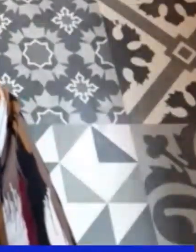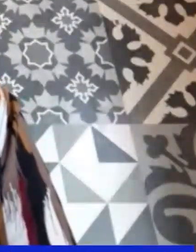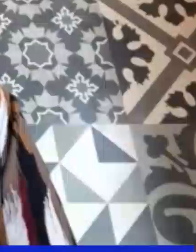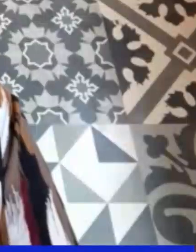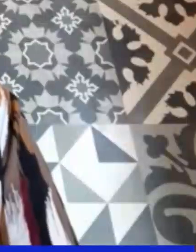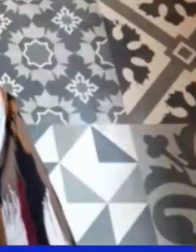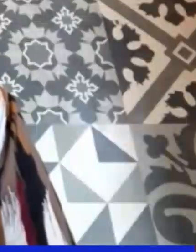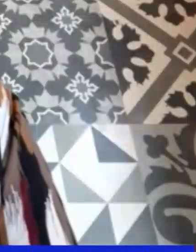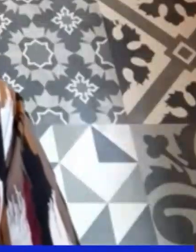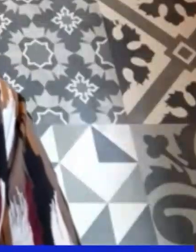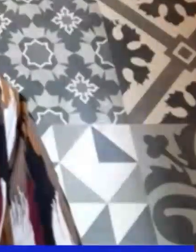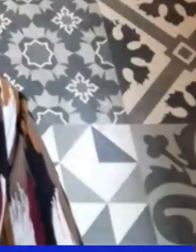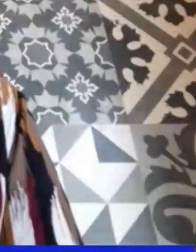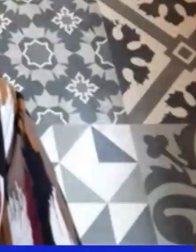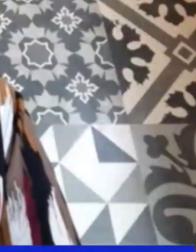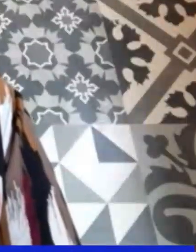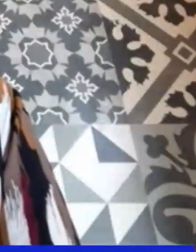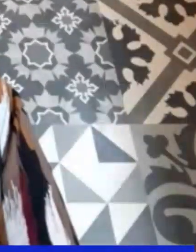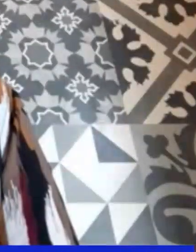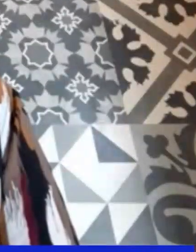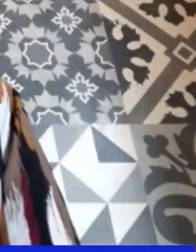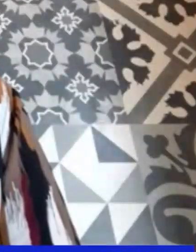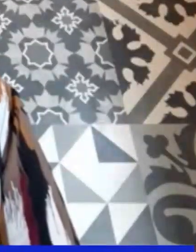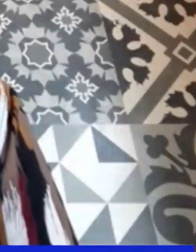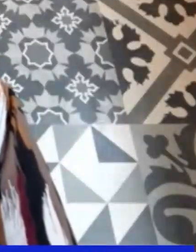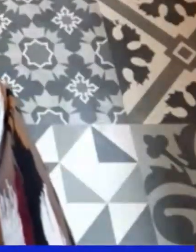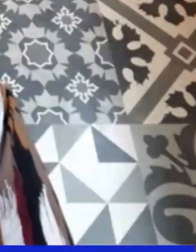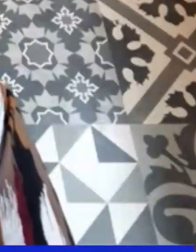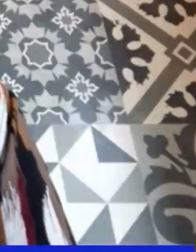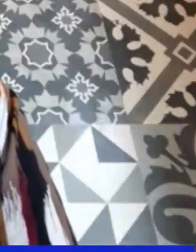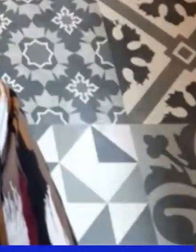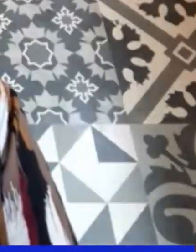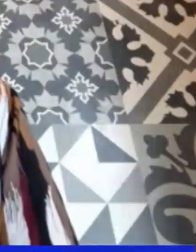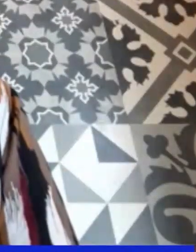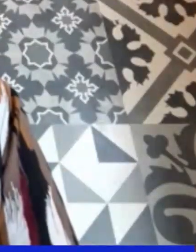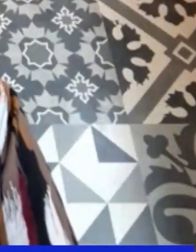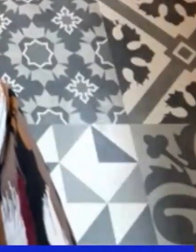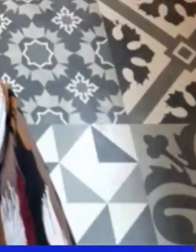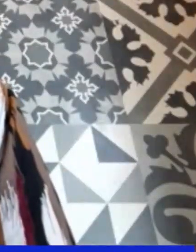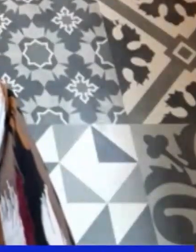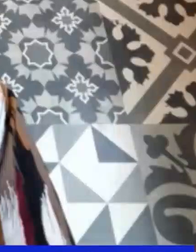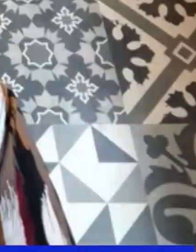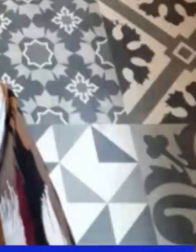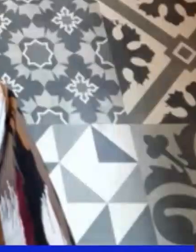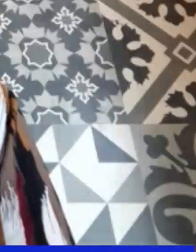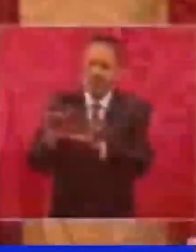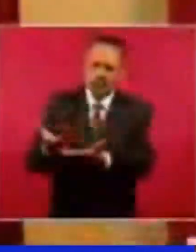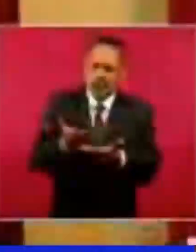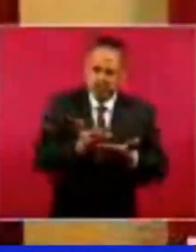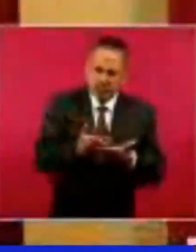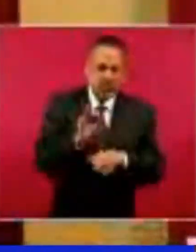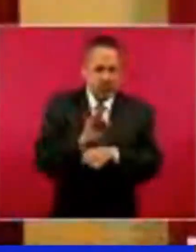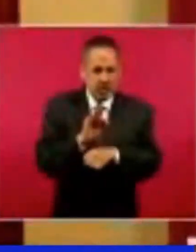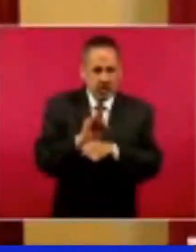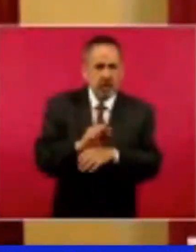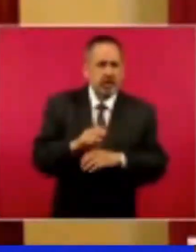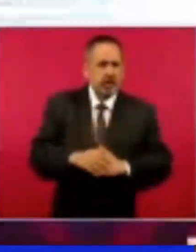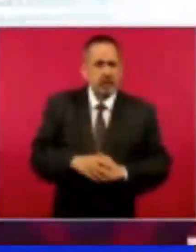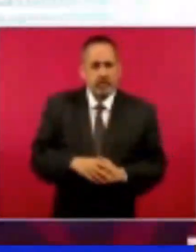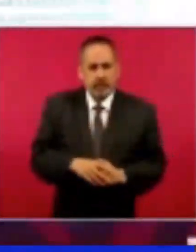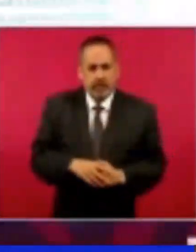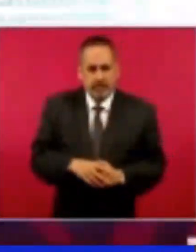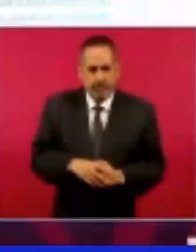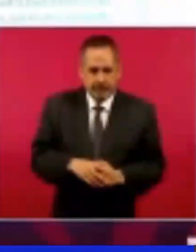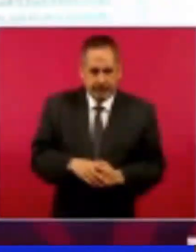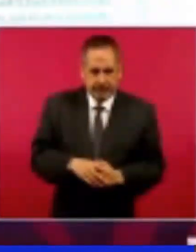especialmente cuando trata este tema del protagonismo, de la propaganda que se puede utilizar, ¿no? Porque claro está que si uno se metía